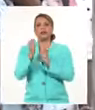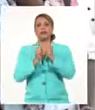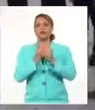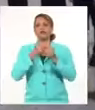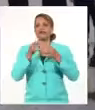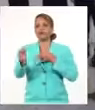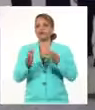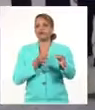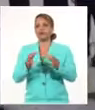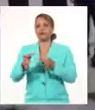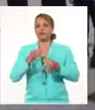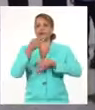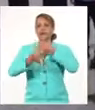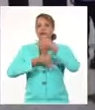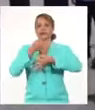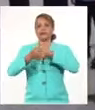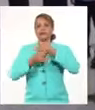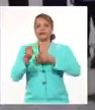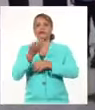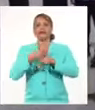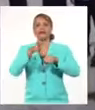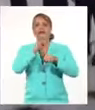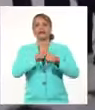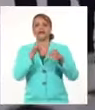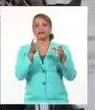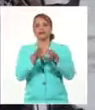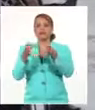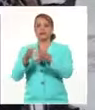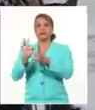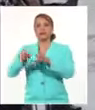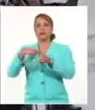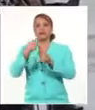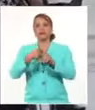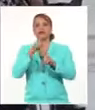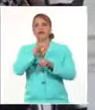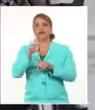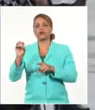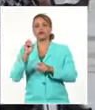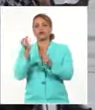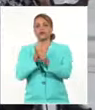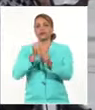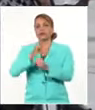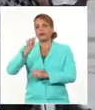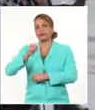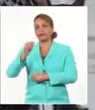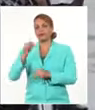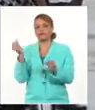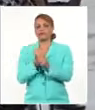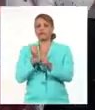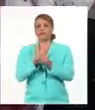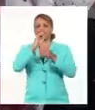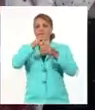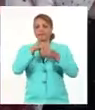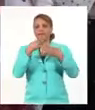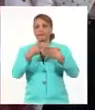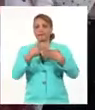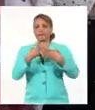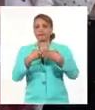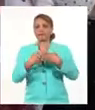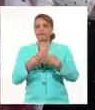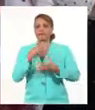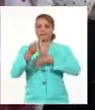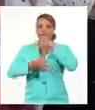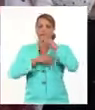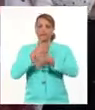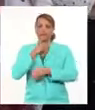habló durante el intercambio con una representación de los más de 400 trabajadores que laboran en la planta. Muy difícil el